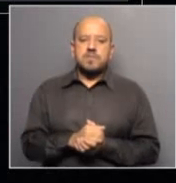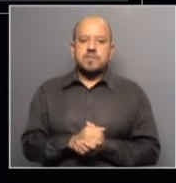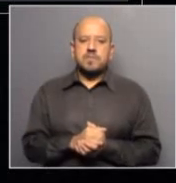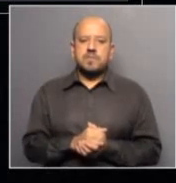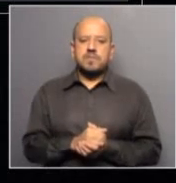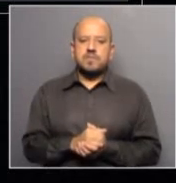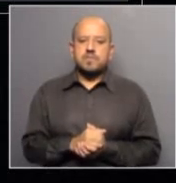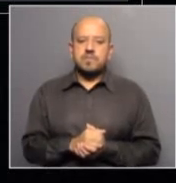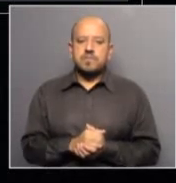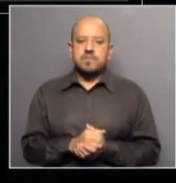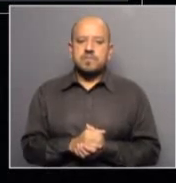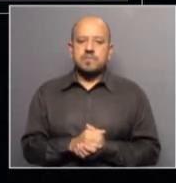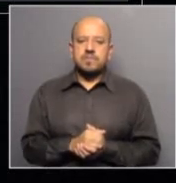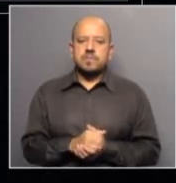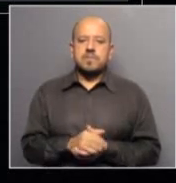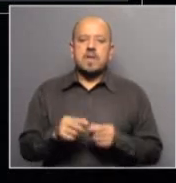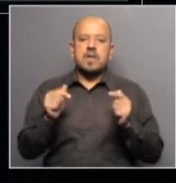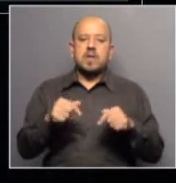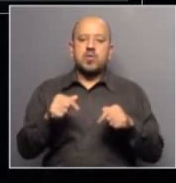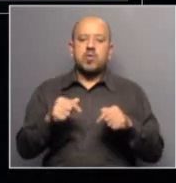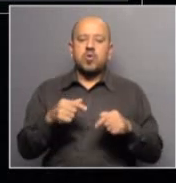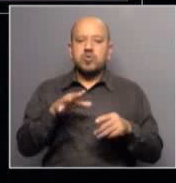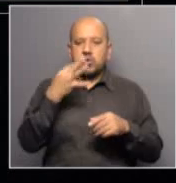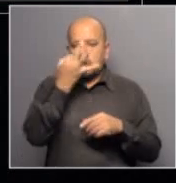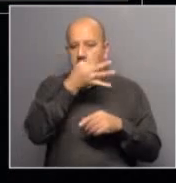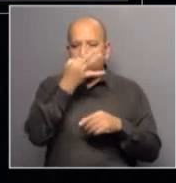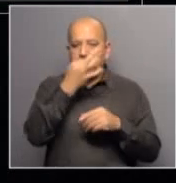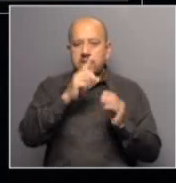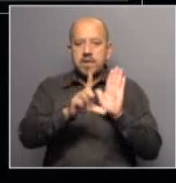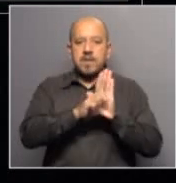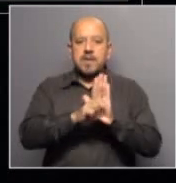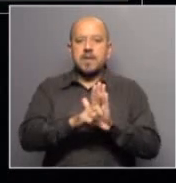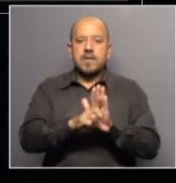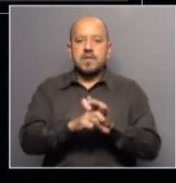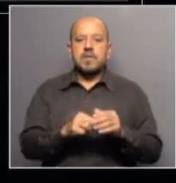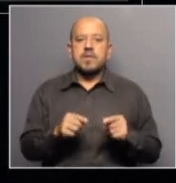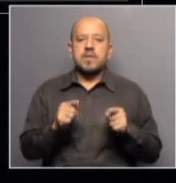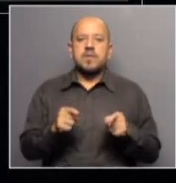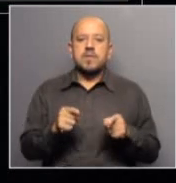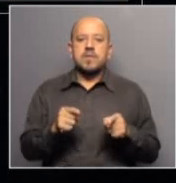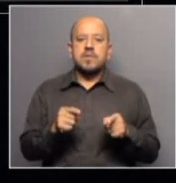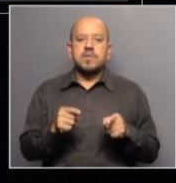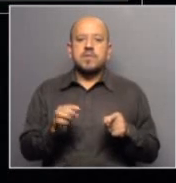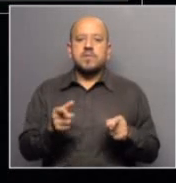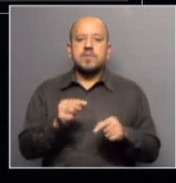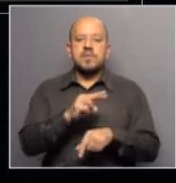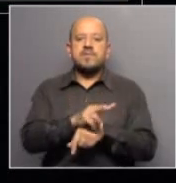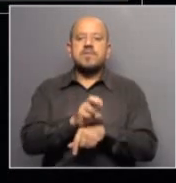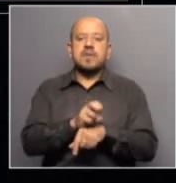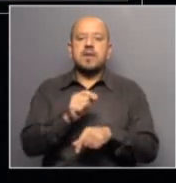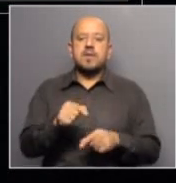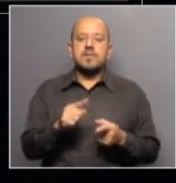Digamos, estos nuevos mercados de drogas legales, uno de los grandes desafíos que tienen justamente es la